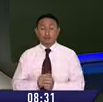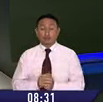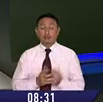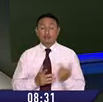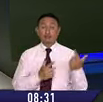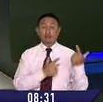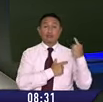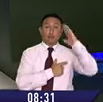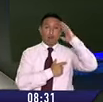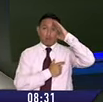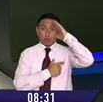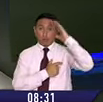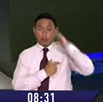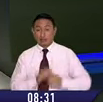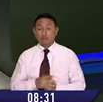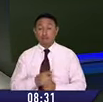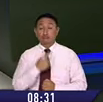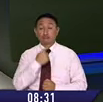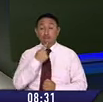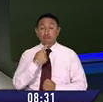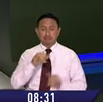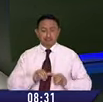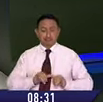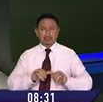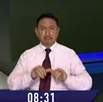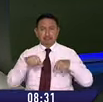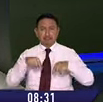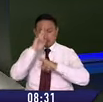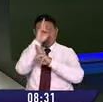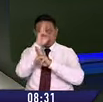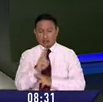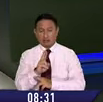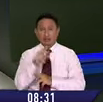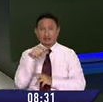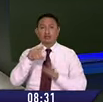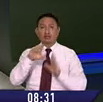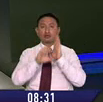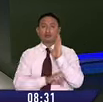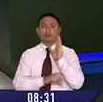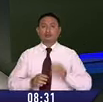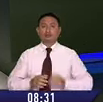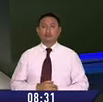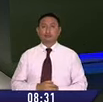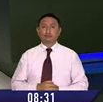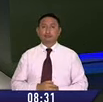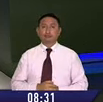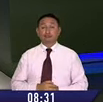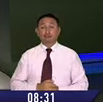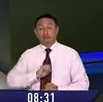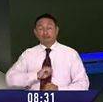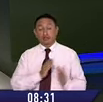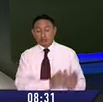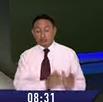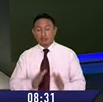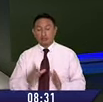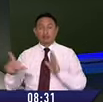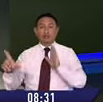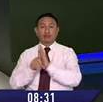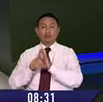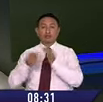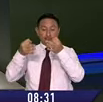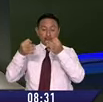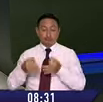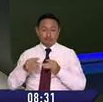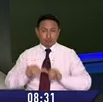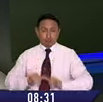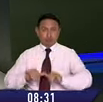Nacional dijeron que mantendrán el respeto irrestricto a la Constitución. Y también ordenamiento jurídico, además garantizando la continuidad en su